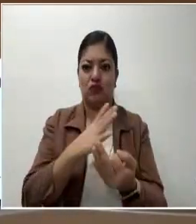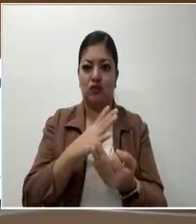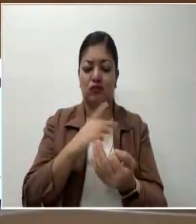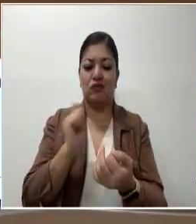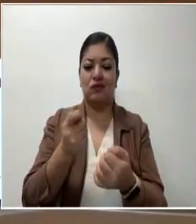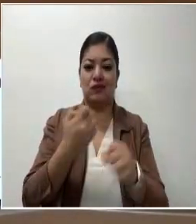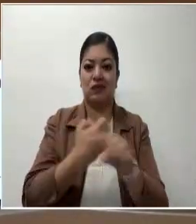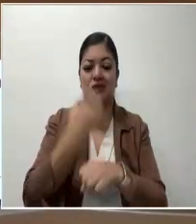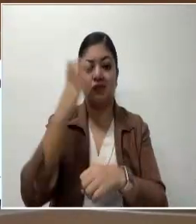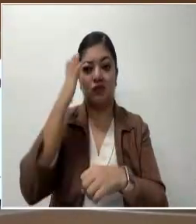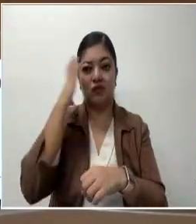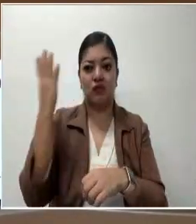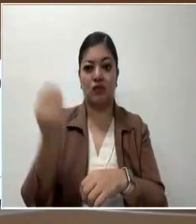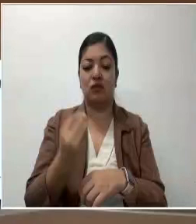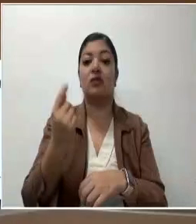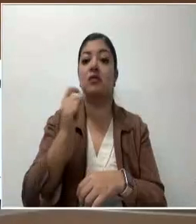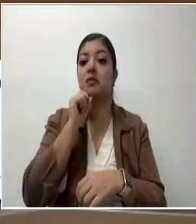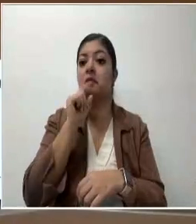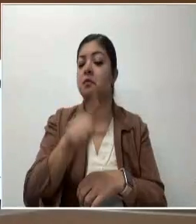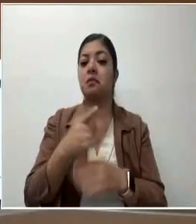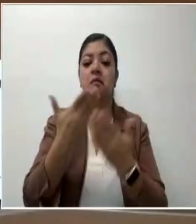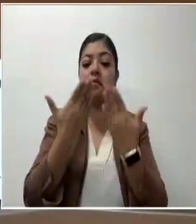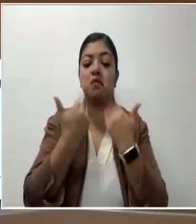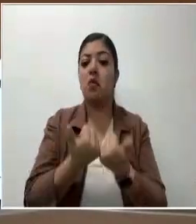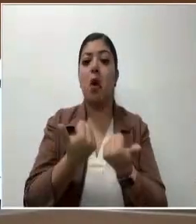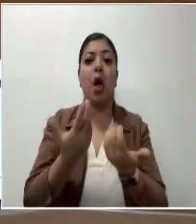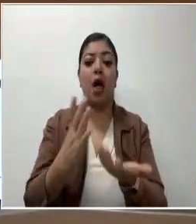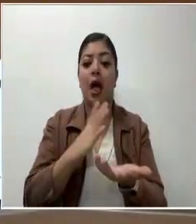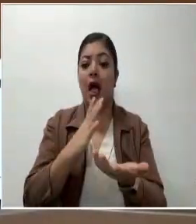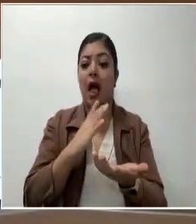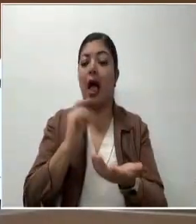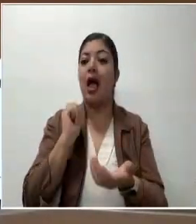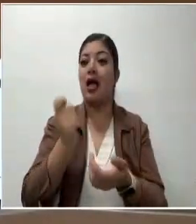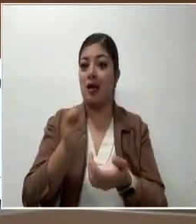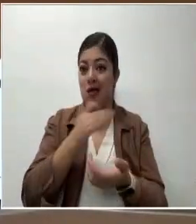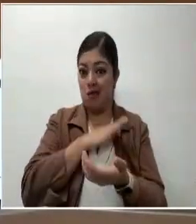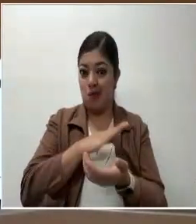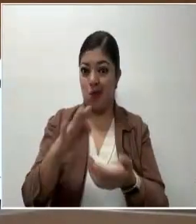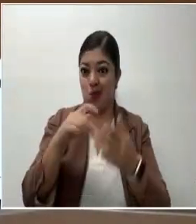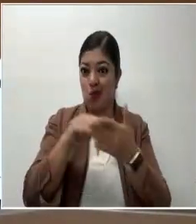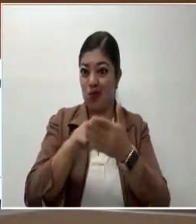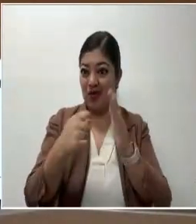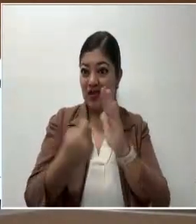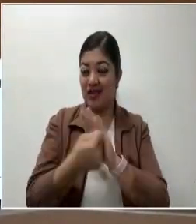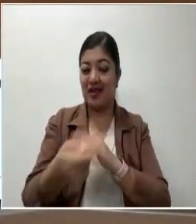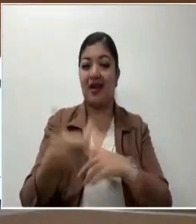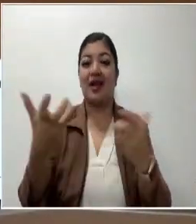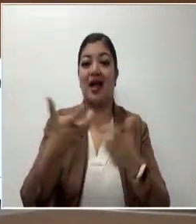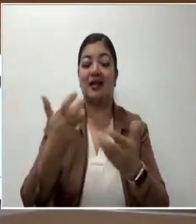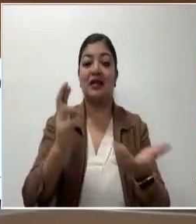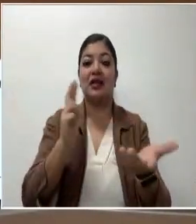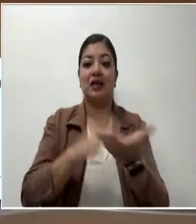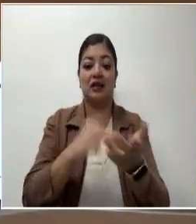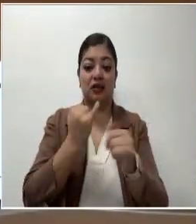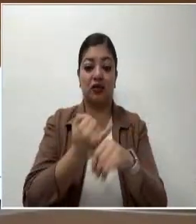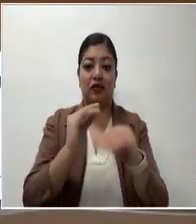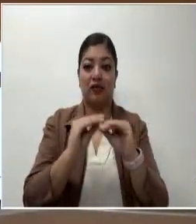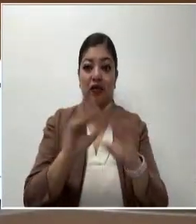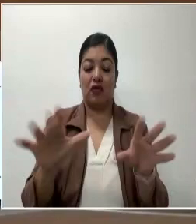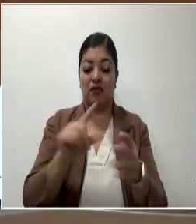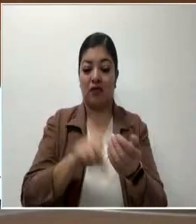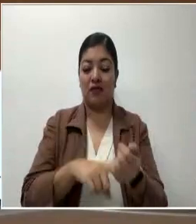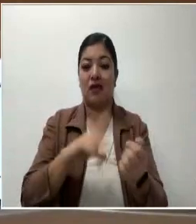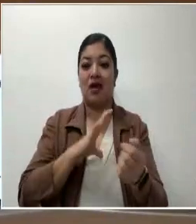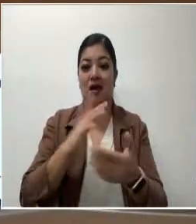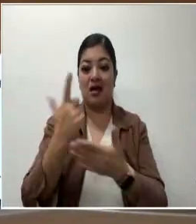Colima y tampoco demuestra la imposibilidad técnica para llevar a cabo el registro de la información en el citado